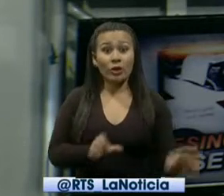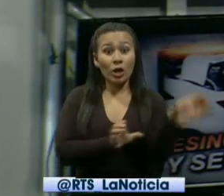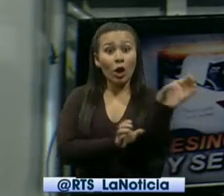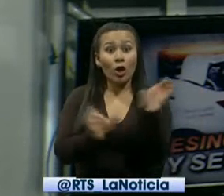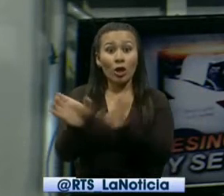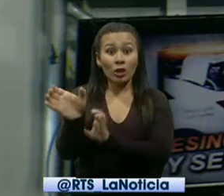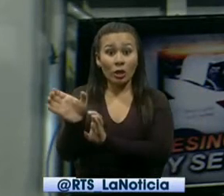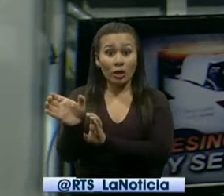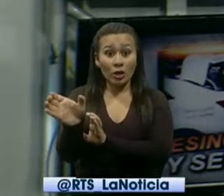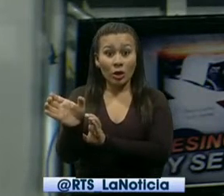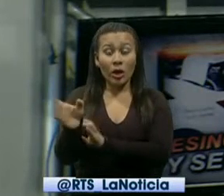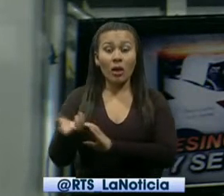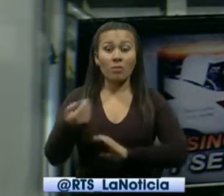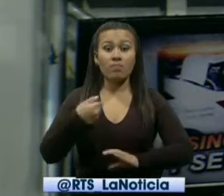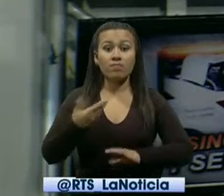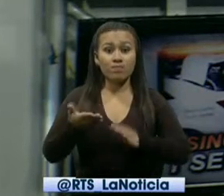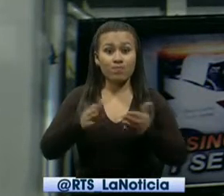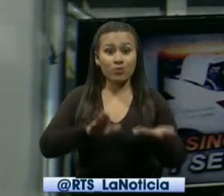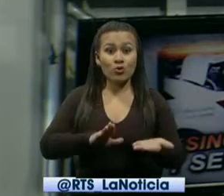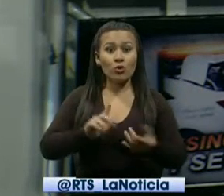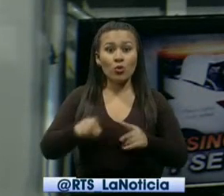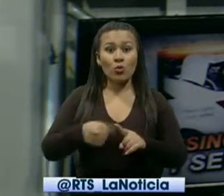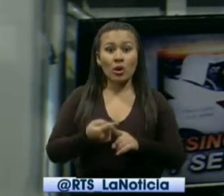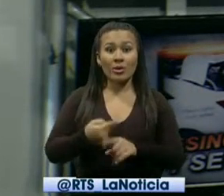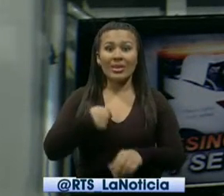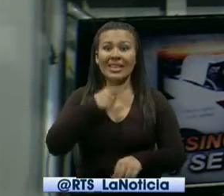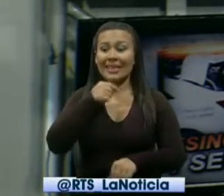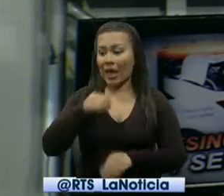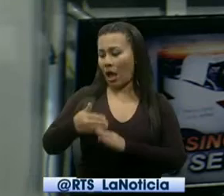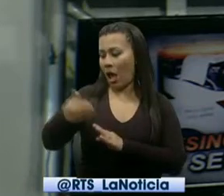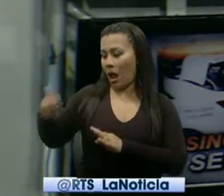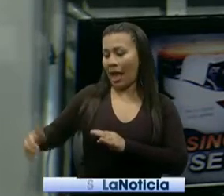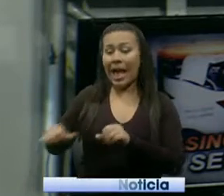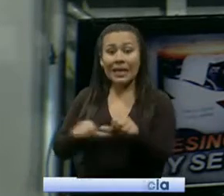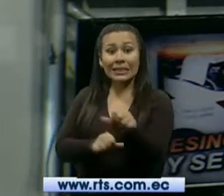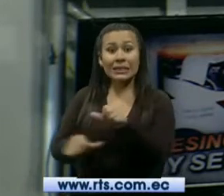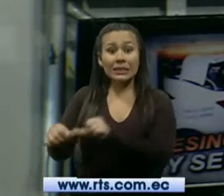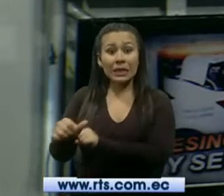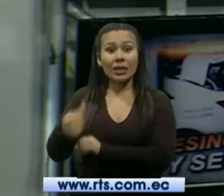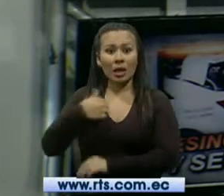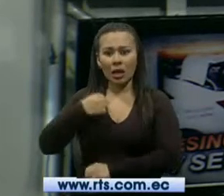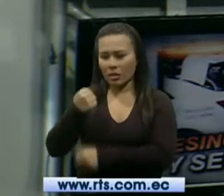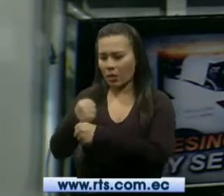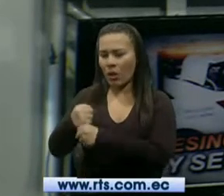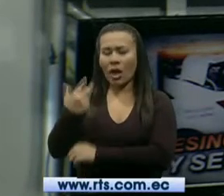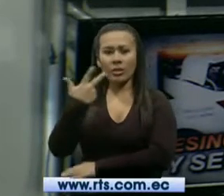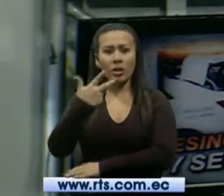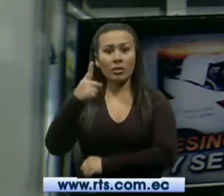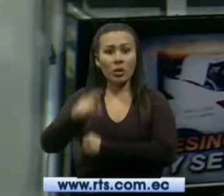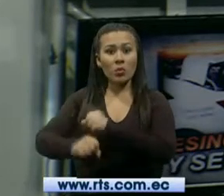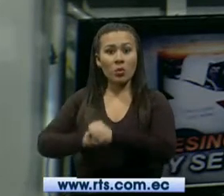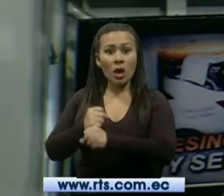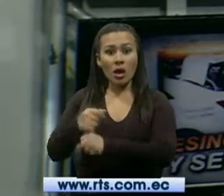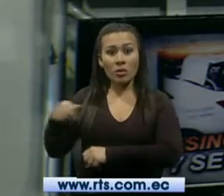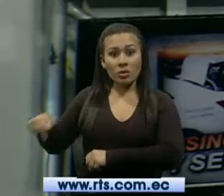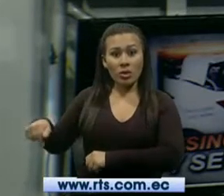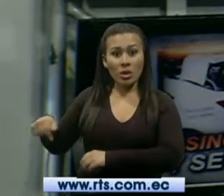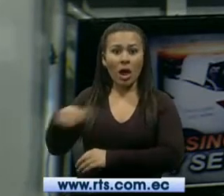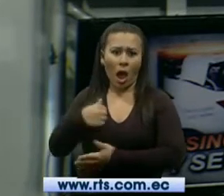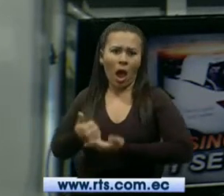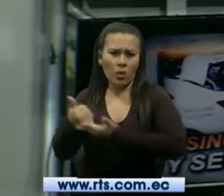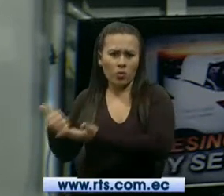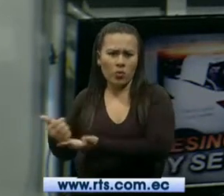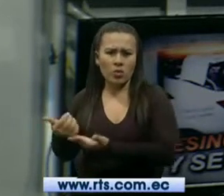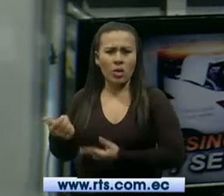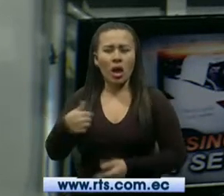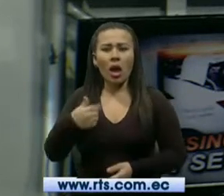de contadora murió al ser asesinada por su asistente con quien trabajó 31 años y luego supuestamente de haber cometido el